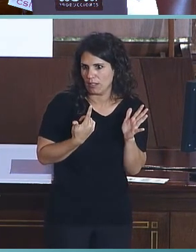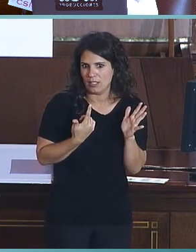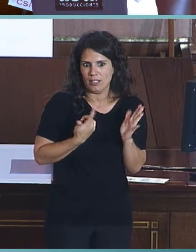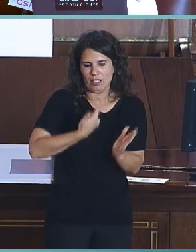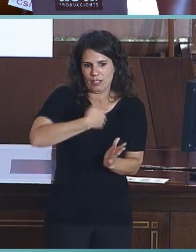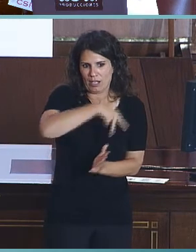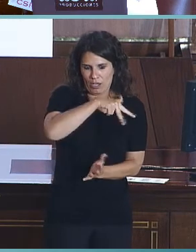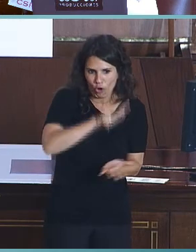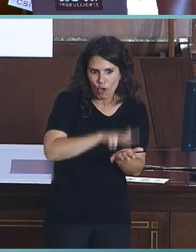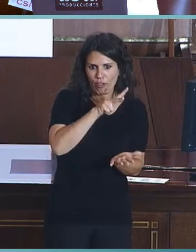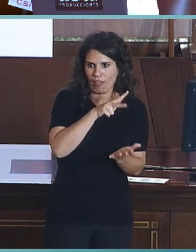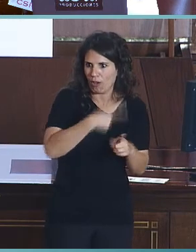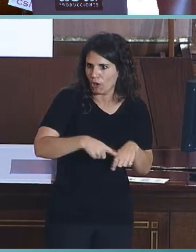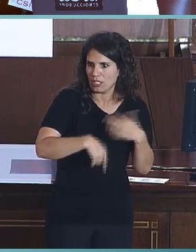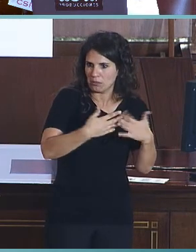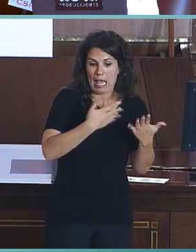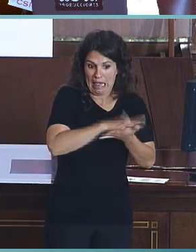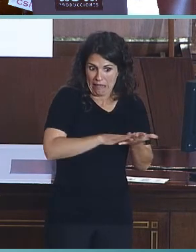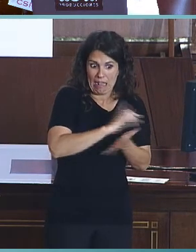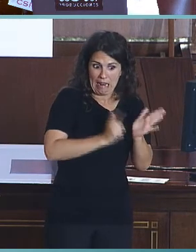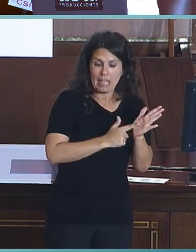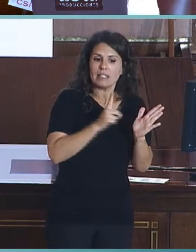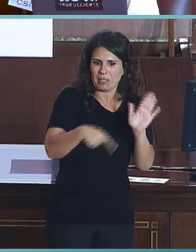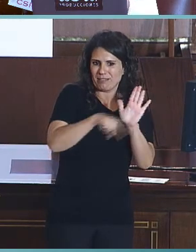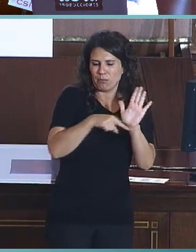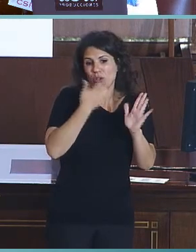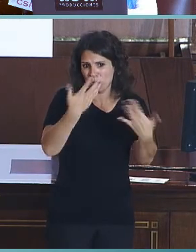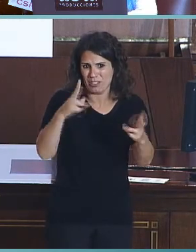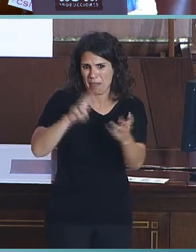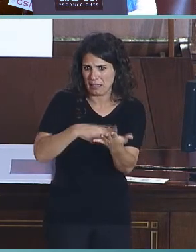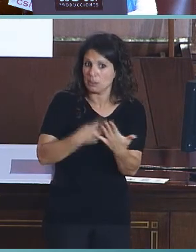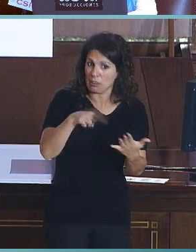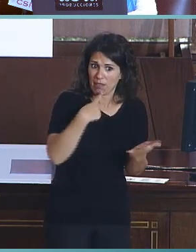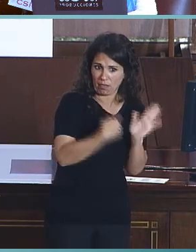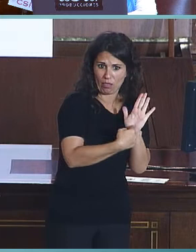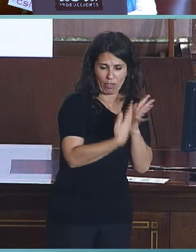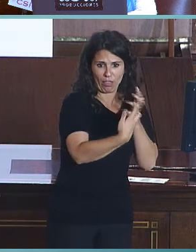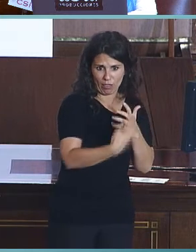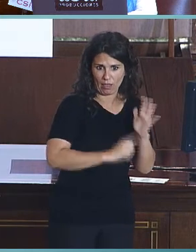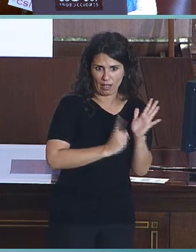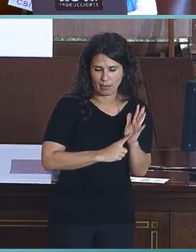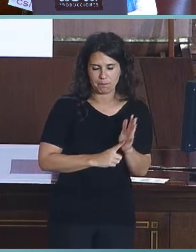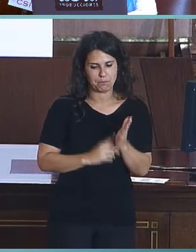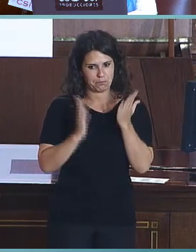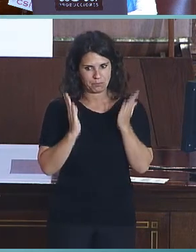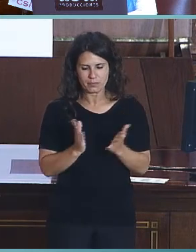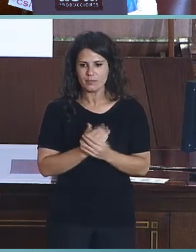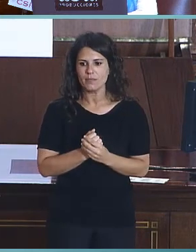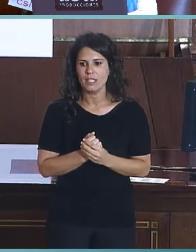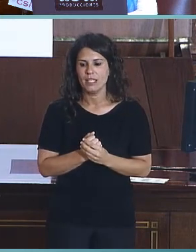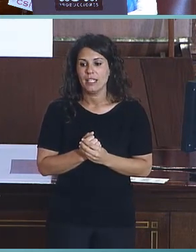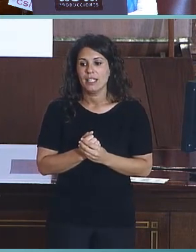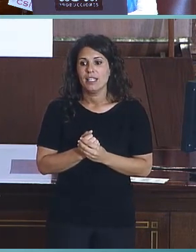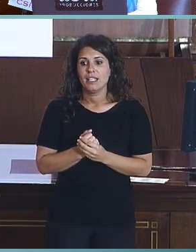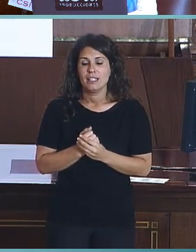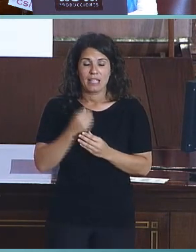la presencia de intérpretes. Bien, esta decisión ha sido, yo creo que buena,